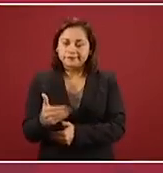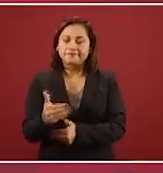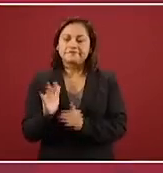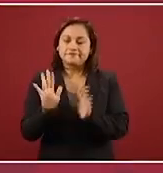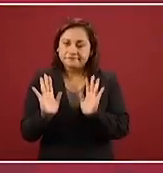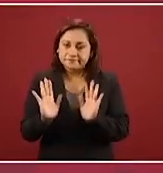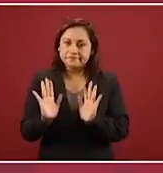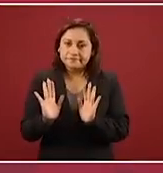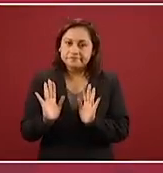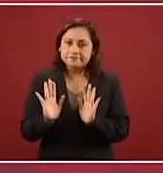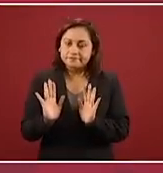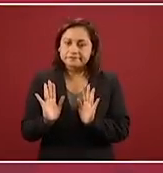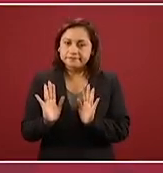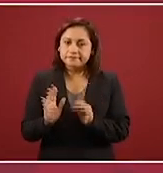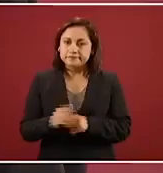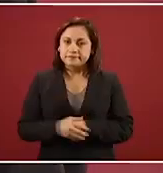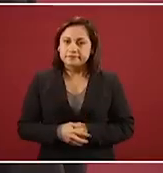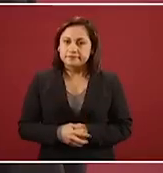Hay